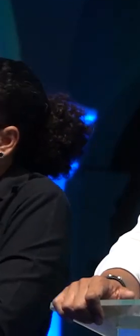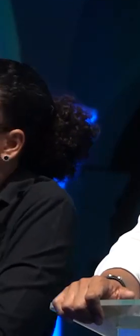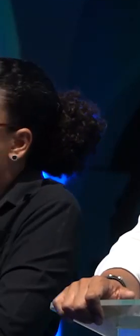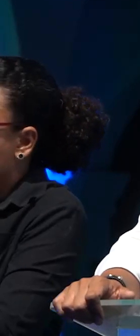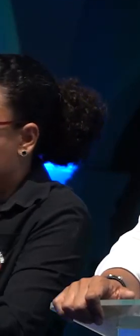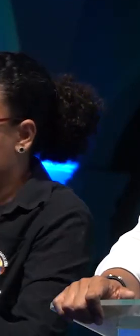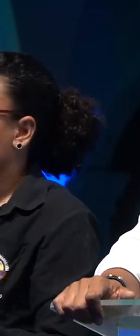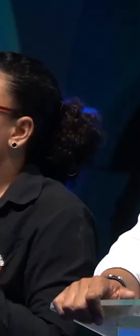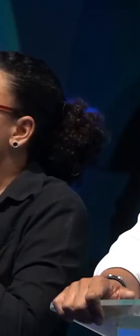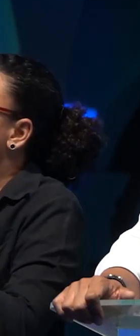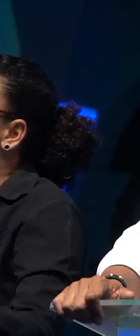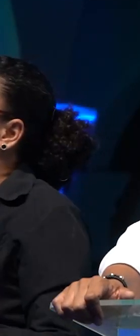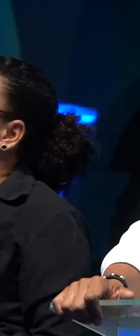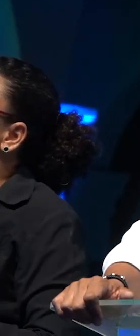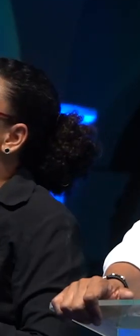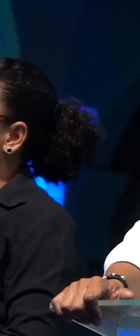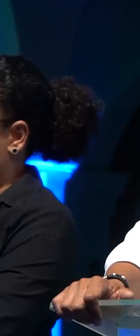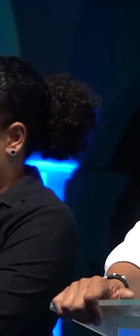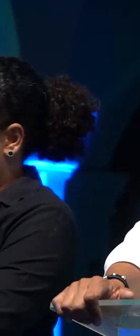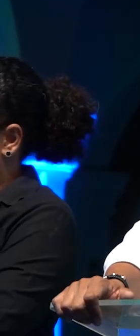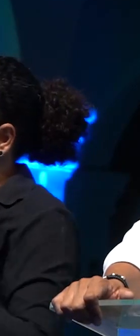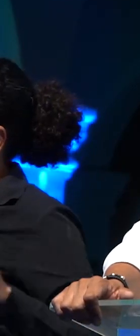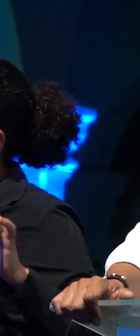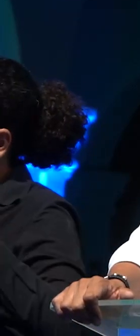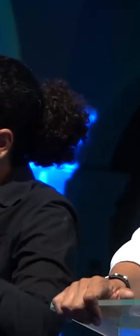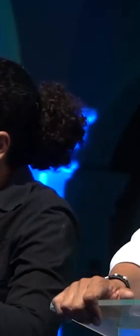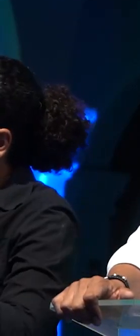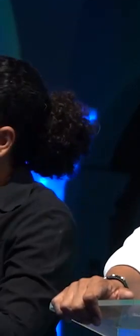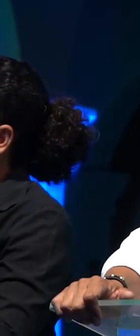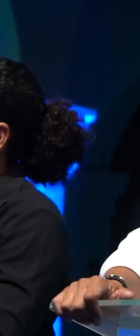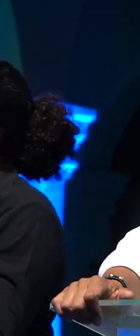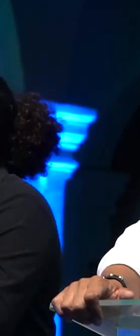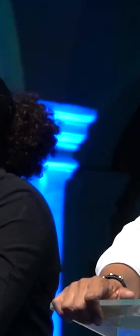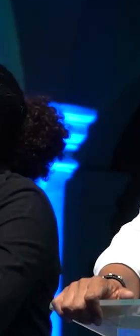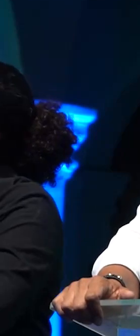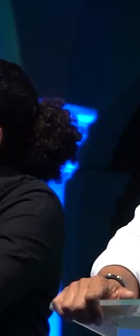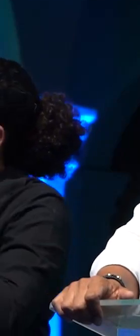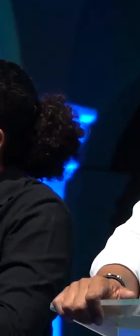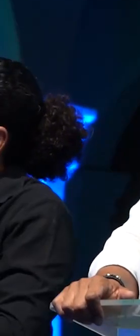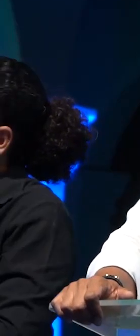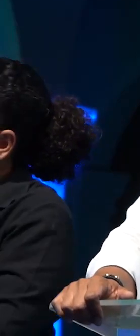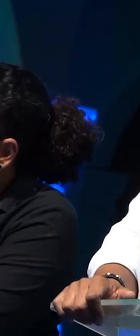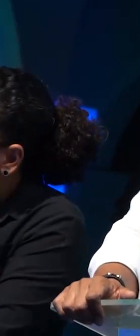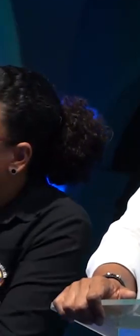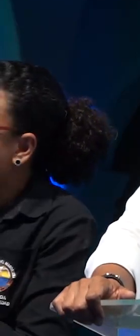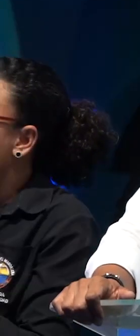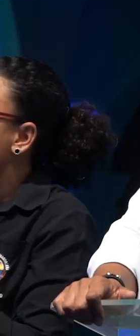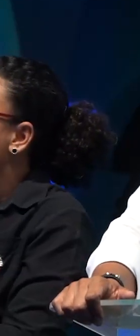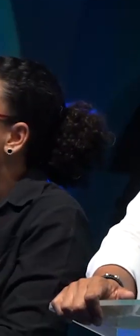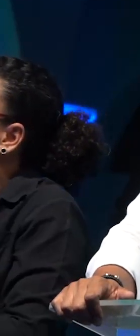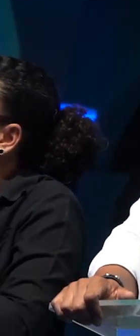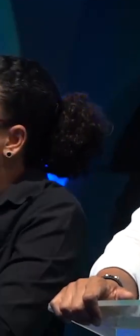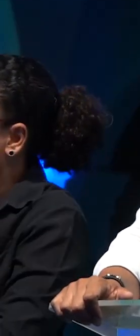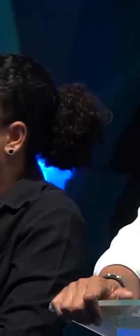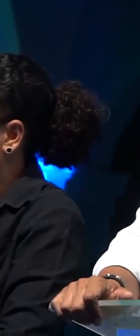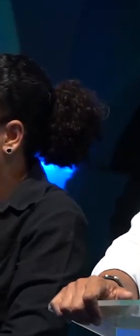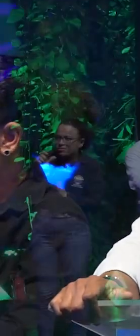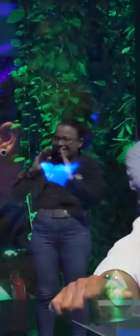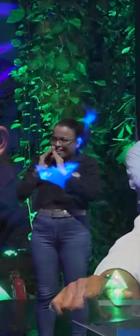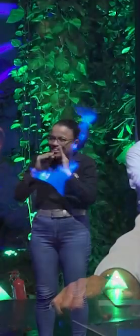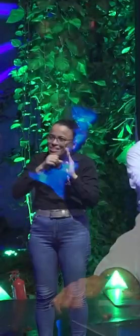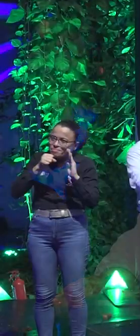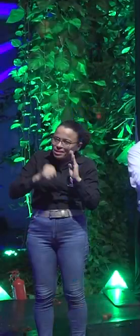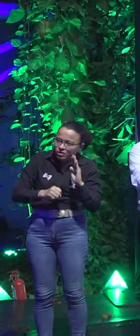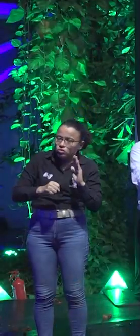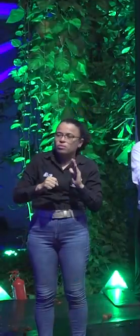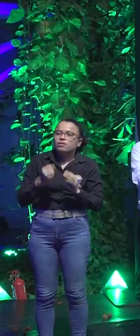Iron Man ese día. Porque cuando era niño nunca me disfracé porque trabajaba en la playa y para mí no existía ni Halloween, ni Navidad, ni nada de eso. Y yo